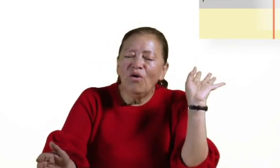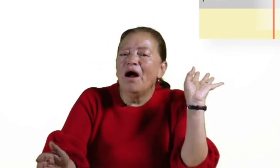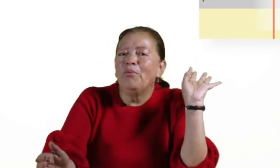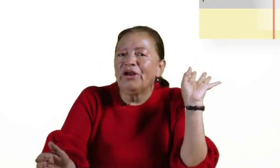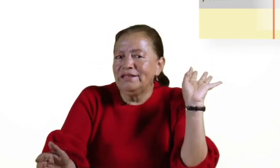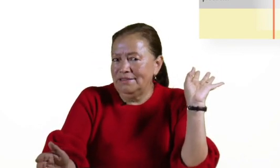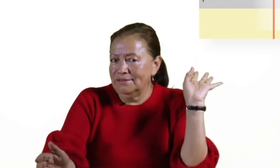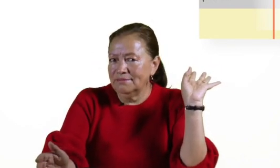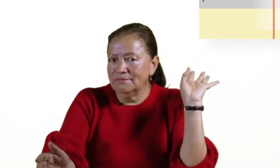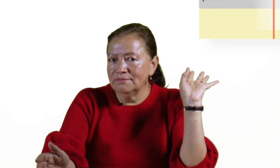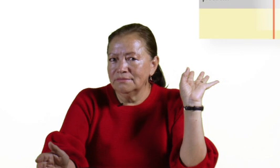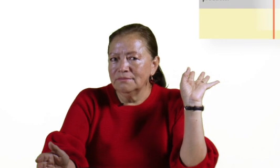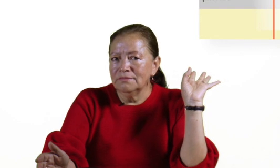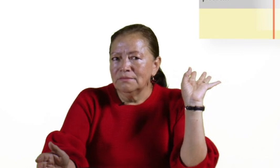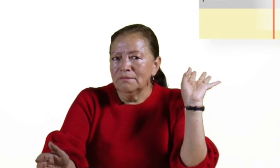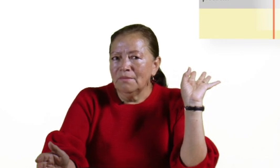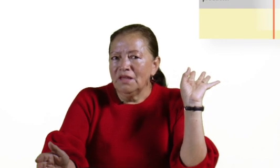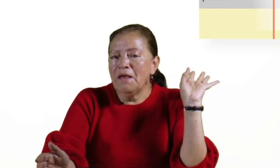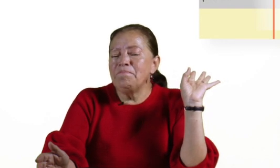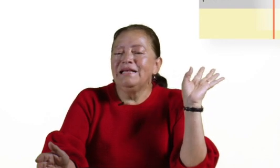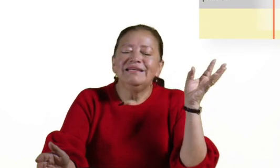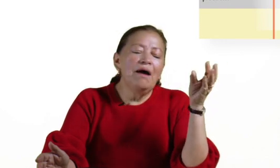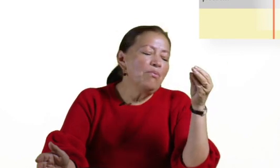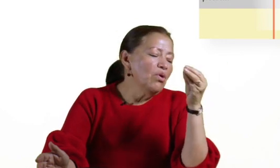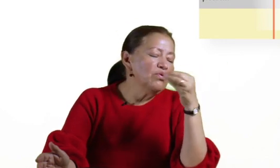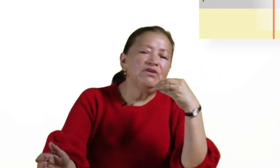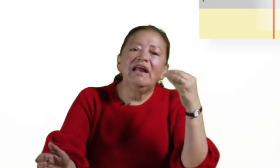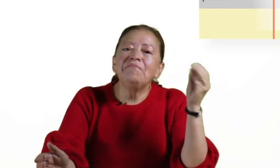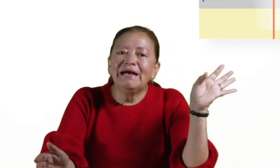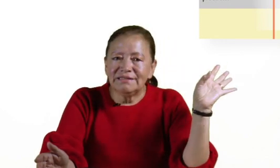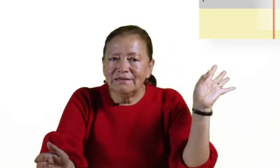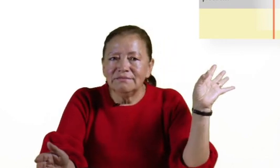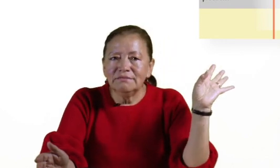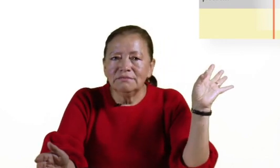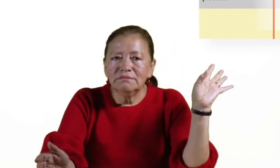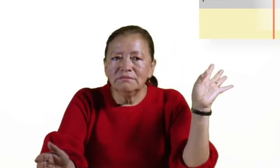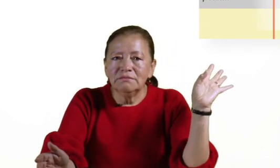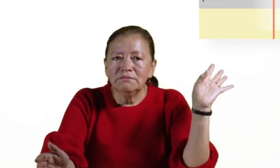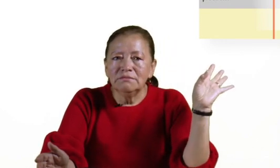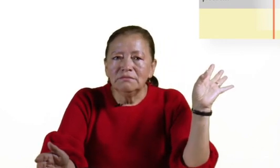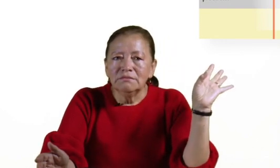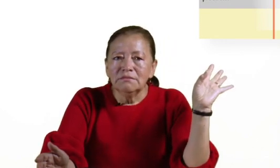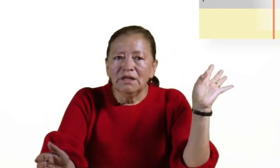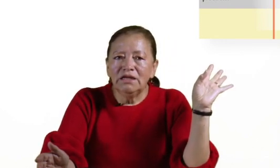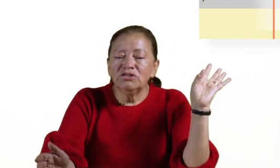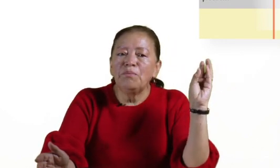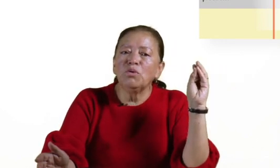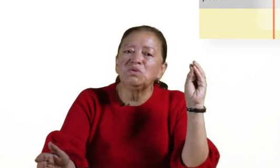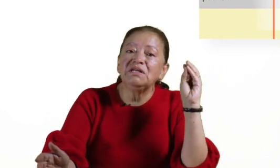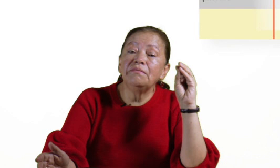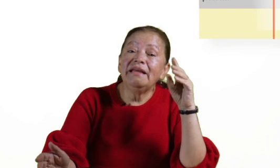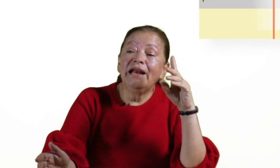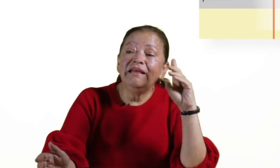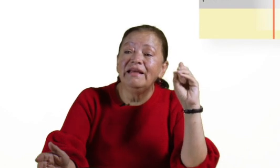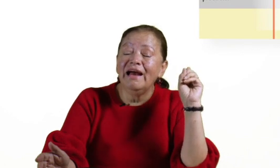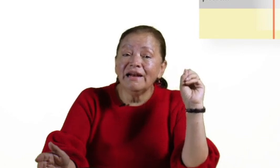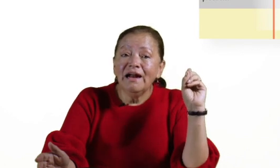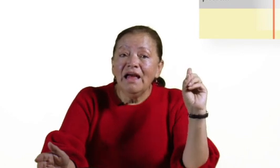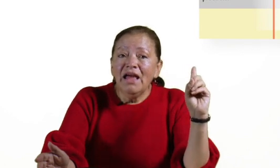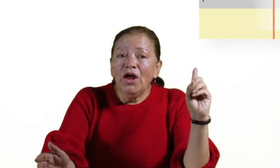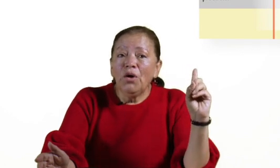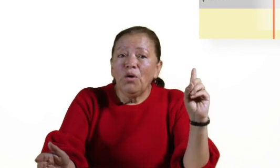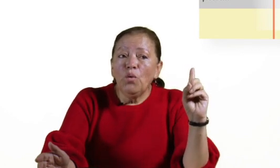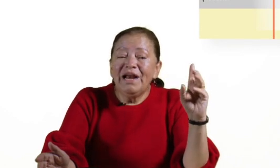aparecen los japoneses y empiezan a producir en masa. Ellos a producir y a